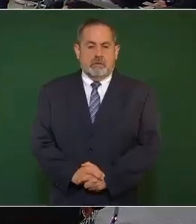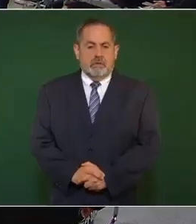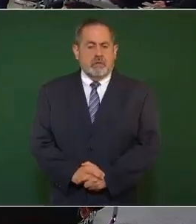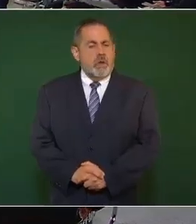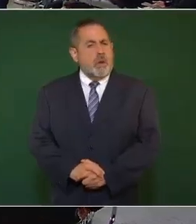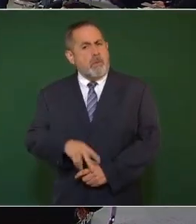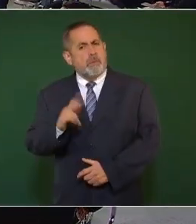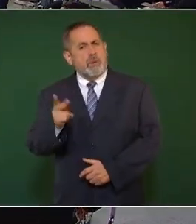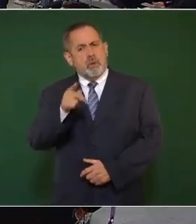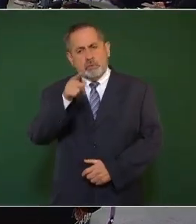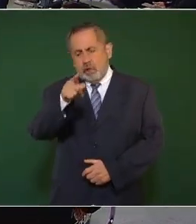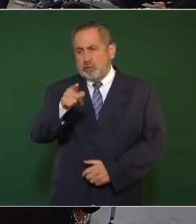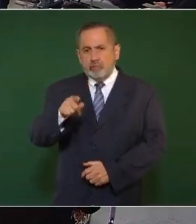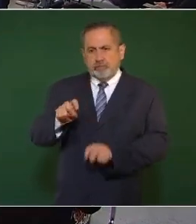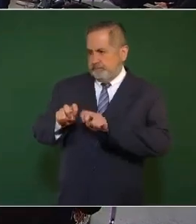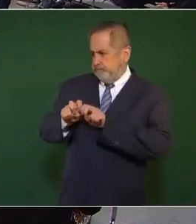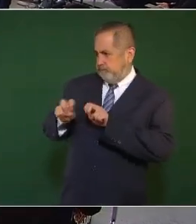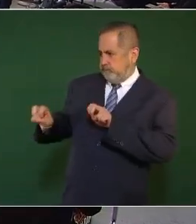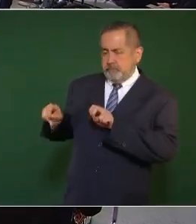Y por el otro,